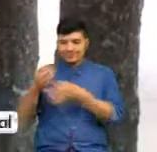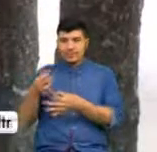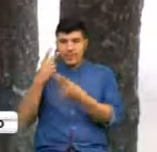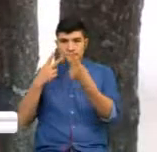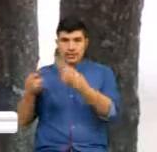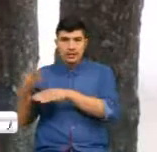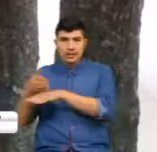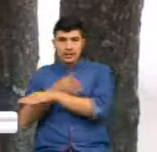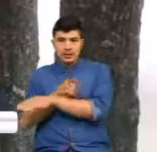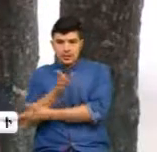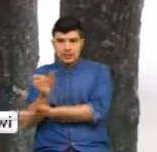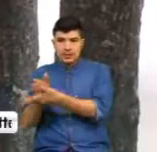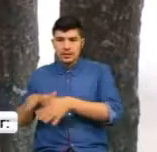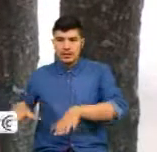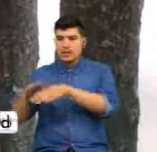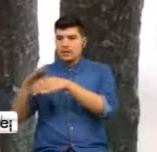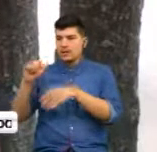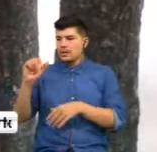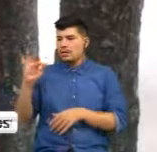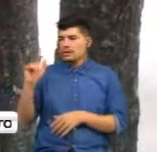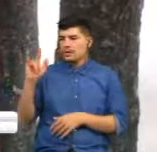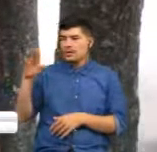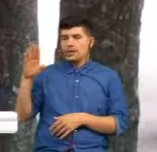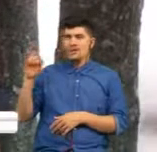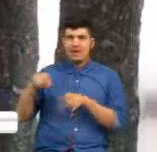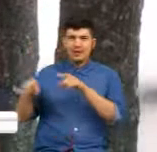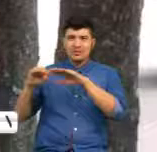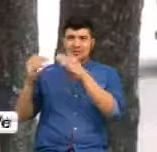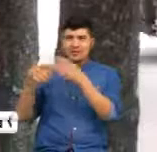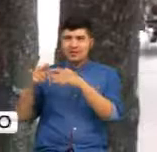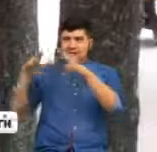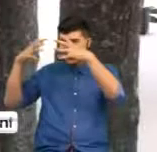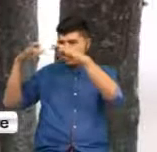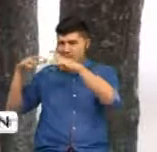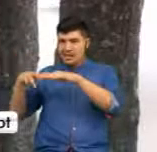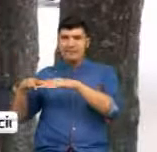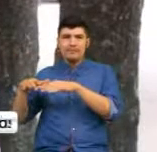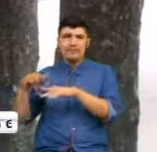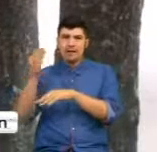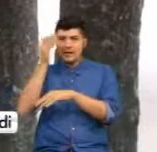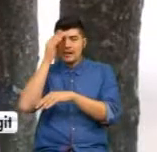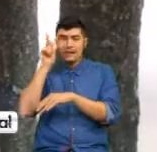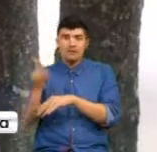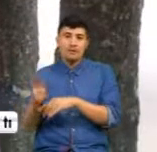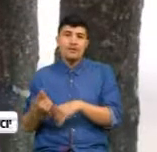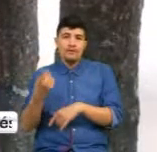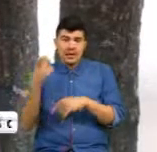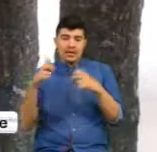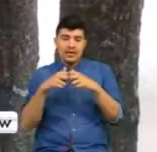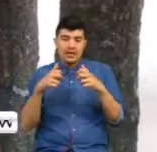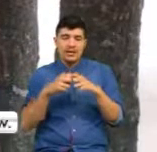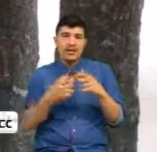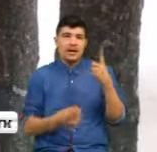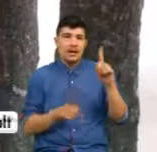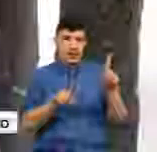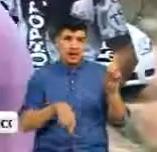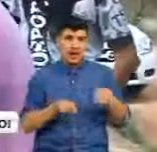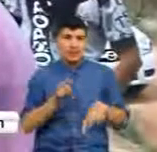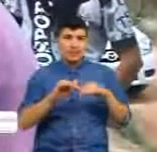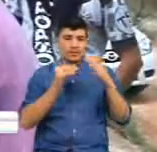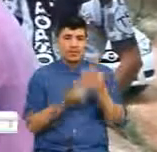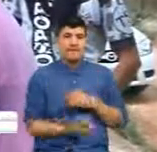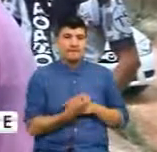atendiendo los grados de sexto a noveno, se requiere, por número de estudiantes se requiere otro, por calidad yo diría que dos más.